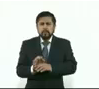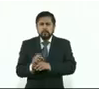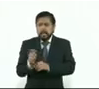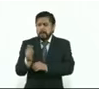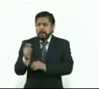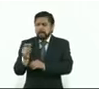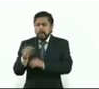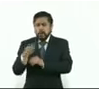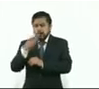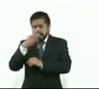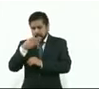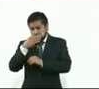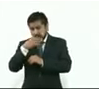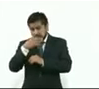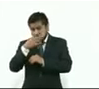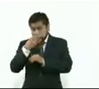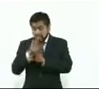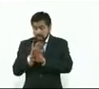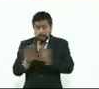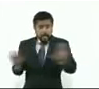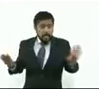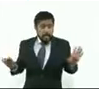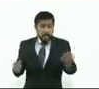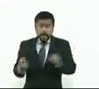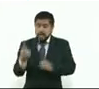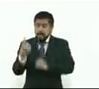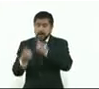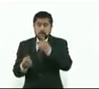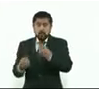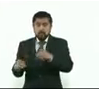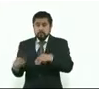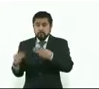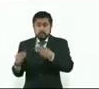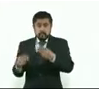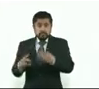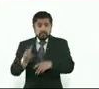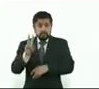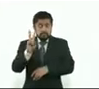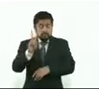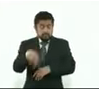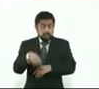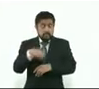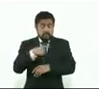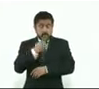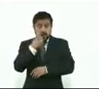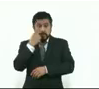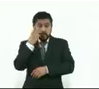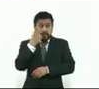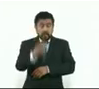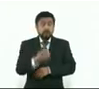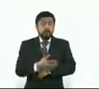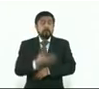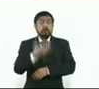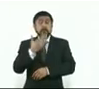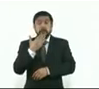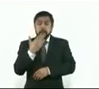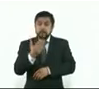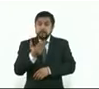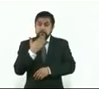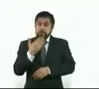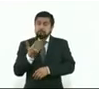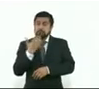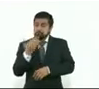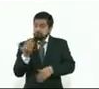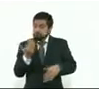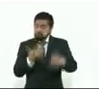de algunos mercados. Prácticamente podemos decir que fue un éxito la